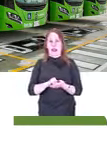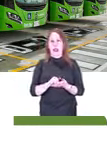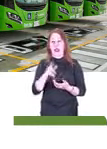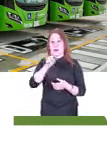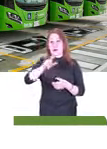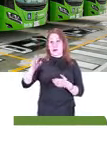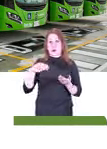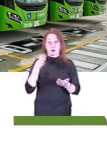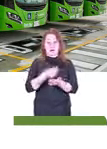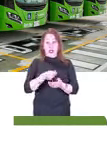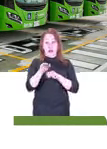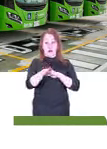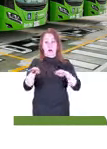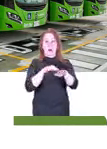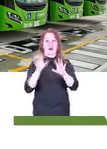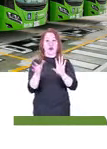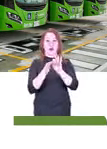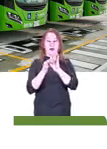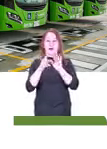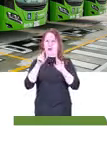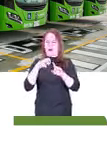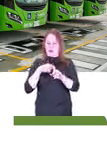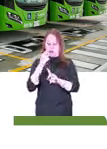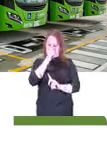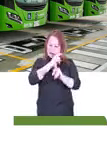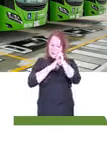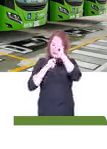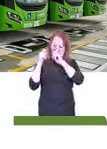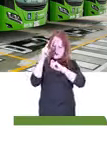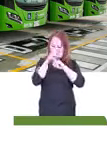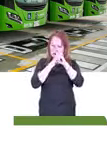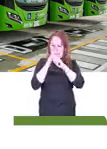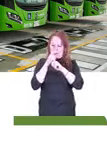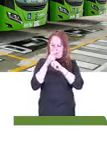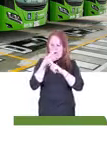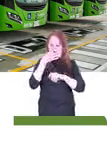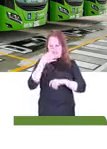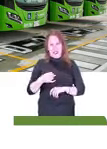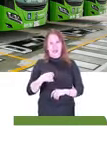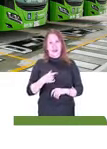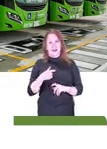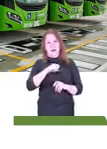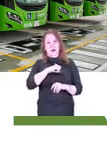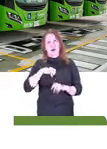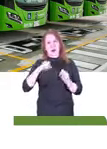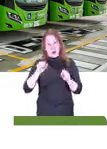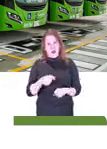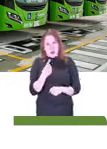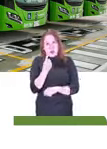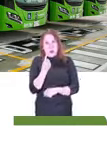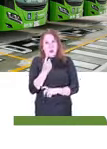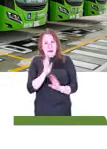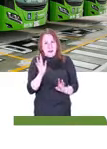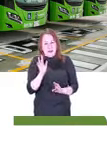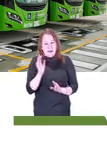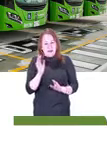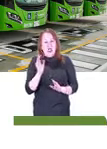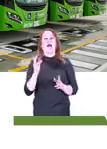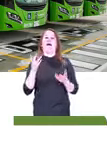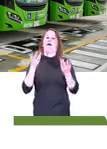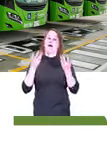pagan por el pico y placa solidario deben hacer una reflexión pensando si realmente su única opción es el vehículo privado. Y eso es lo que queremos, que todos